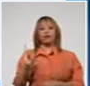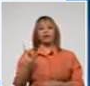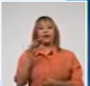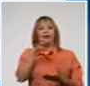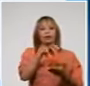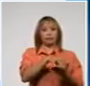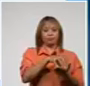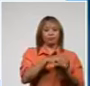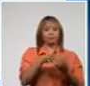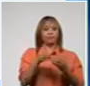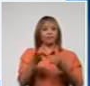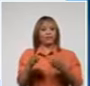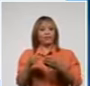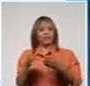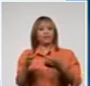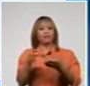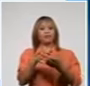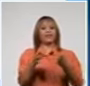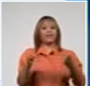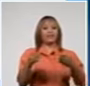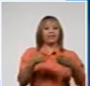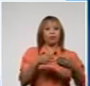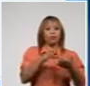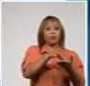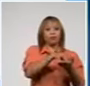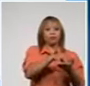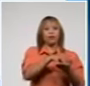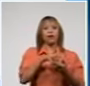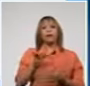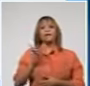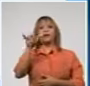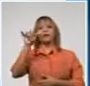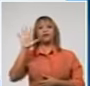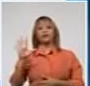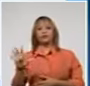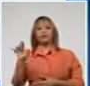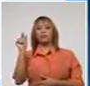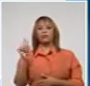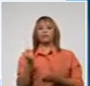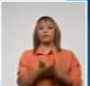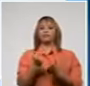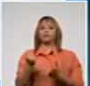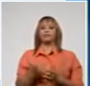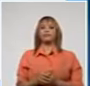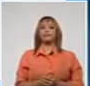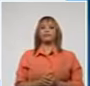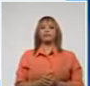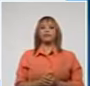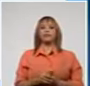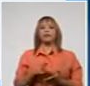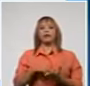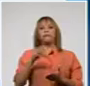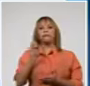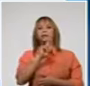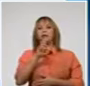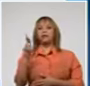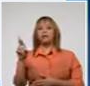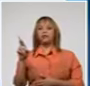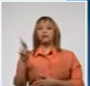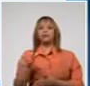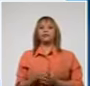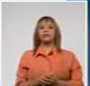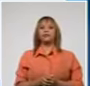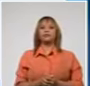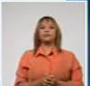transmisión local hace solo unos días. En Boyeros hay 5 casos confirmados de la enfermedad. En el municipio Plaza de la Revolución, justamente desde donde